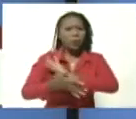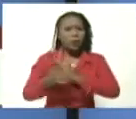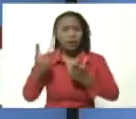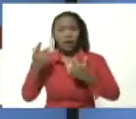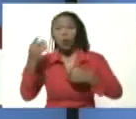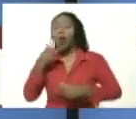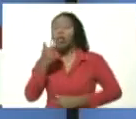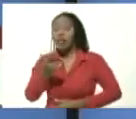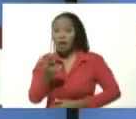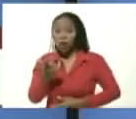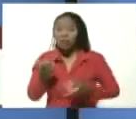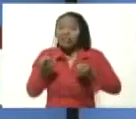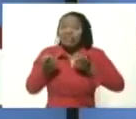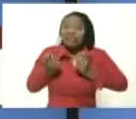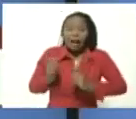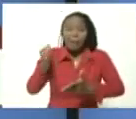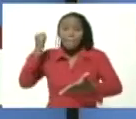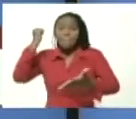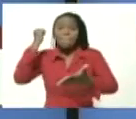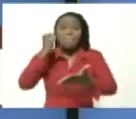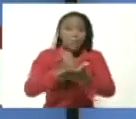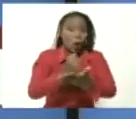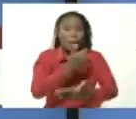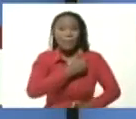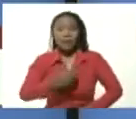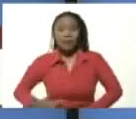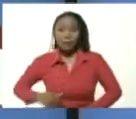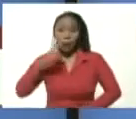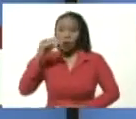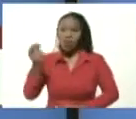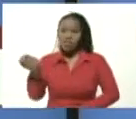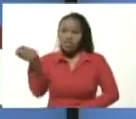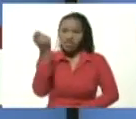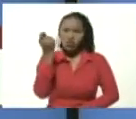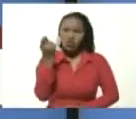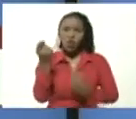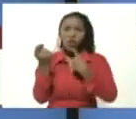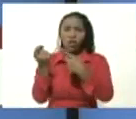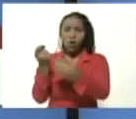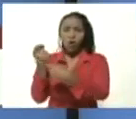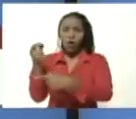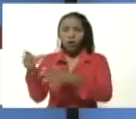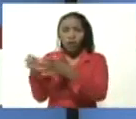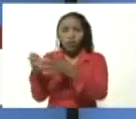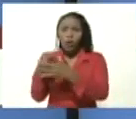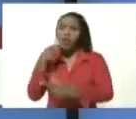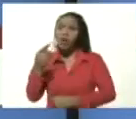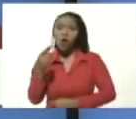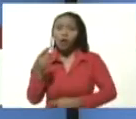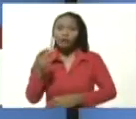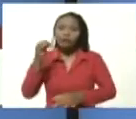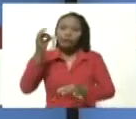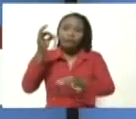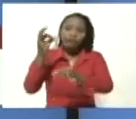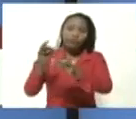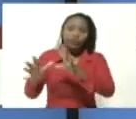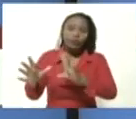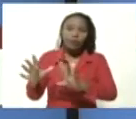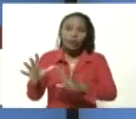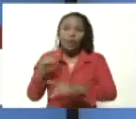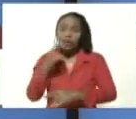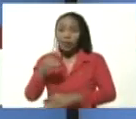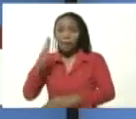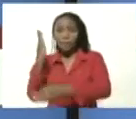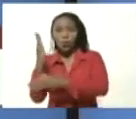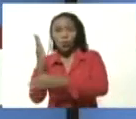Inclusive cuando intentaron asesinar al presidente Nicolás Maduro, ninguno de ellos salió diciendo que lamentaban y condenaban